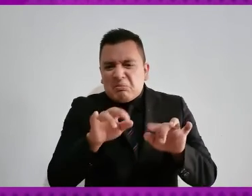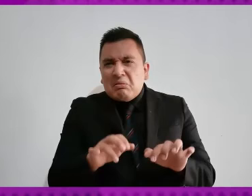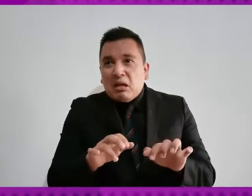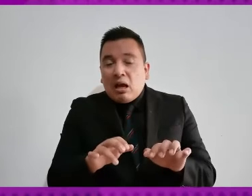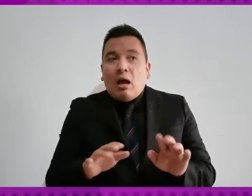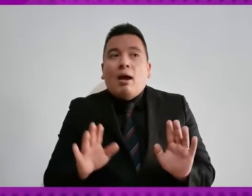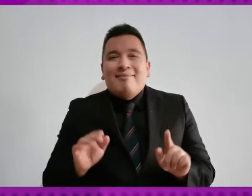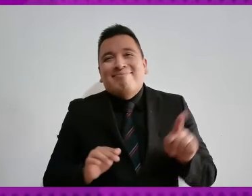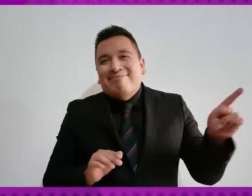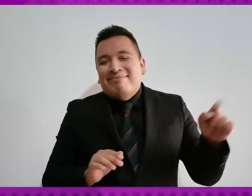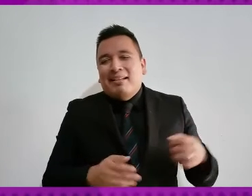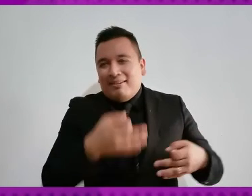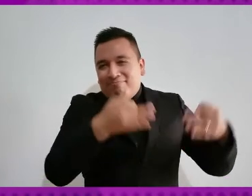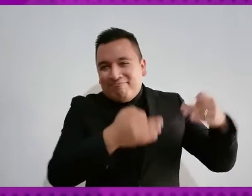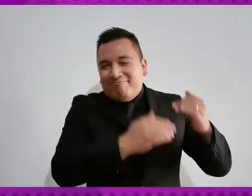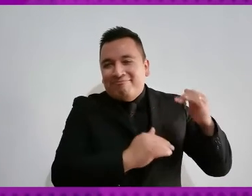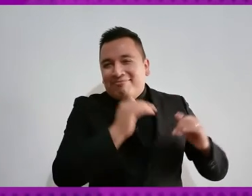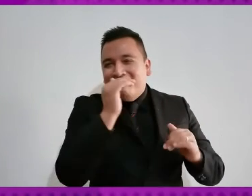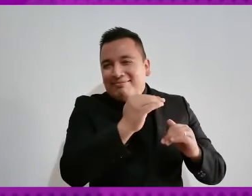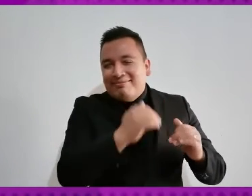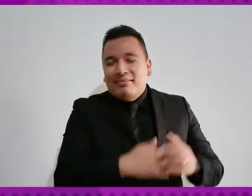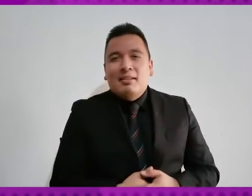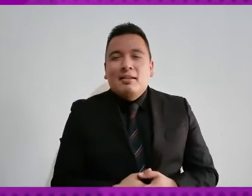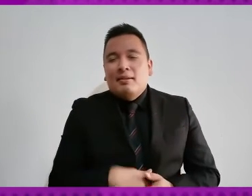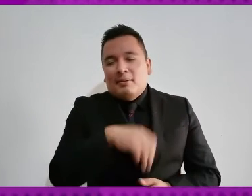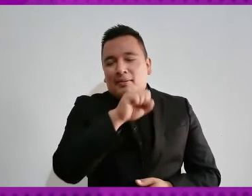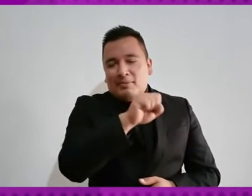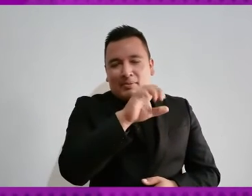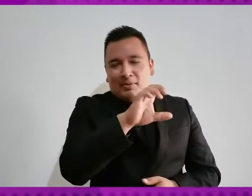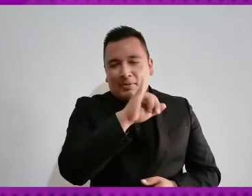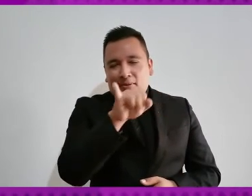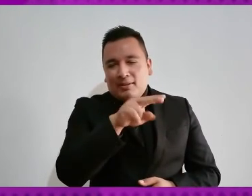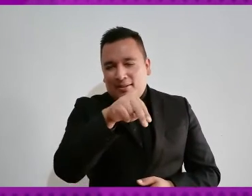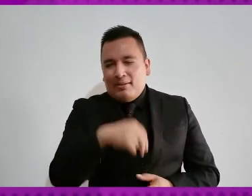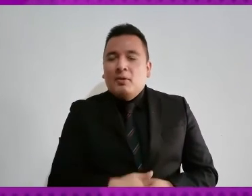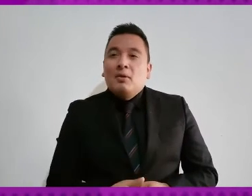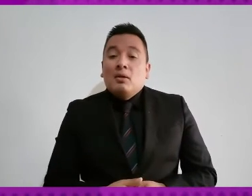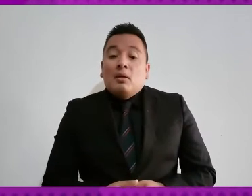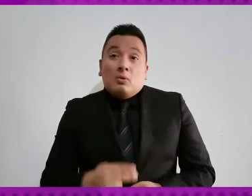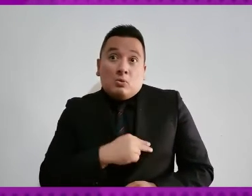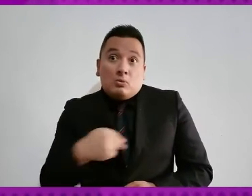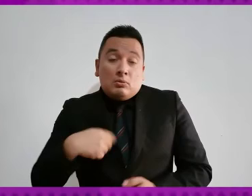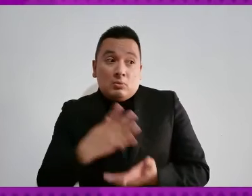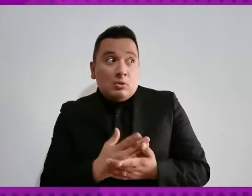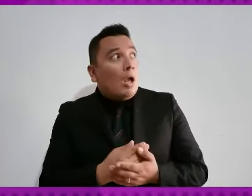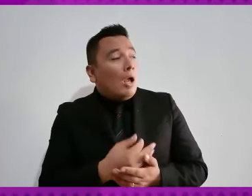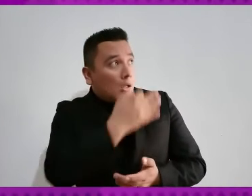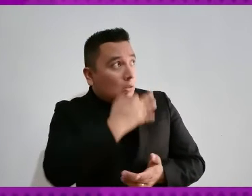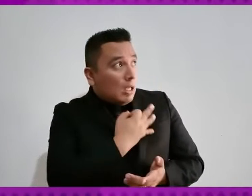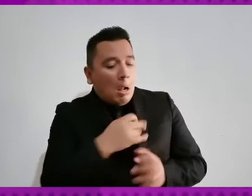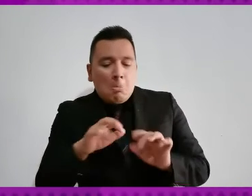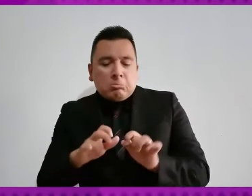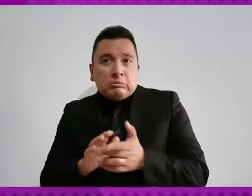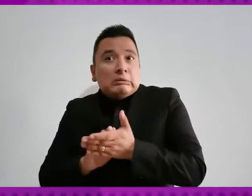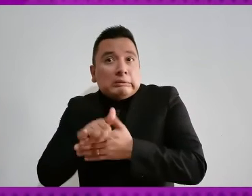nos toca organizar la consulta, que como en su momento la organizamos, como en su momento ya se dio, y en su momento difundir